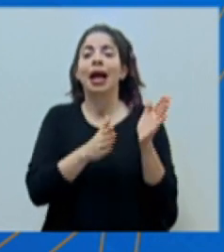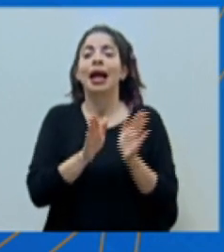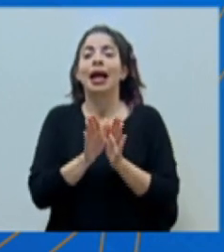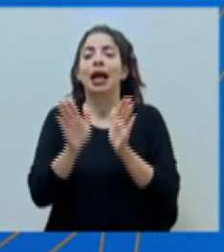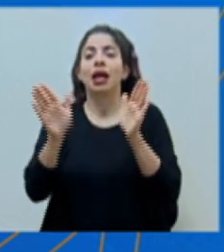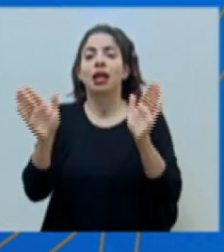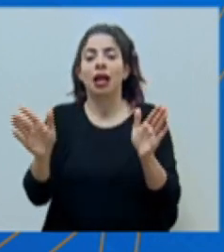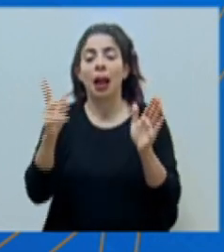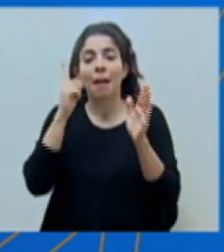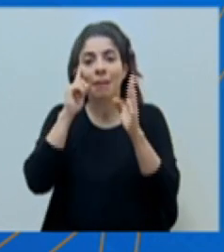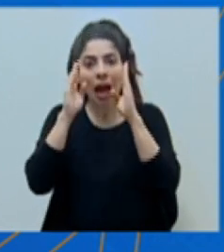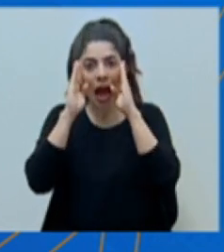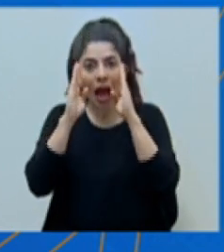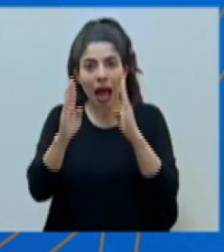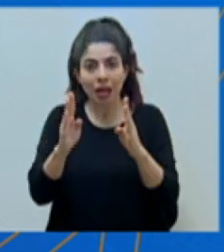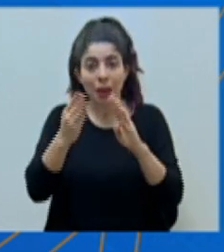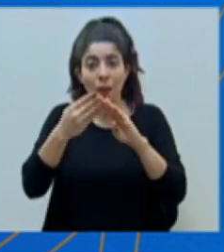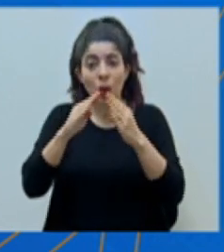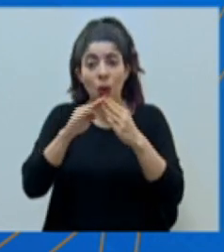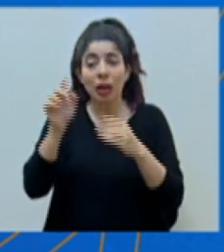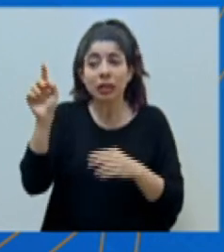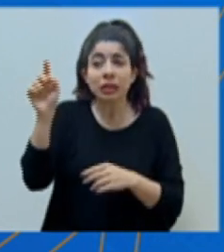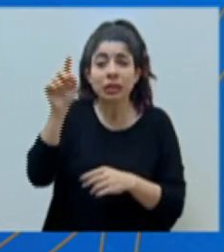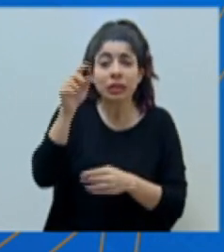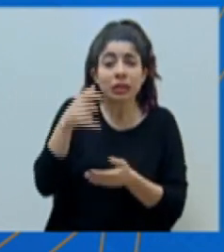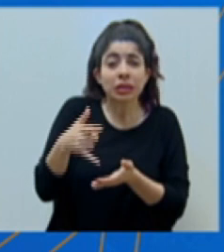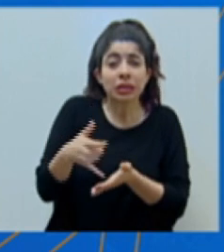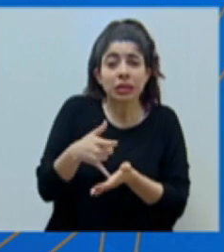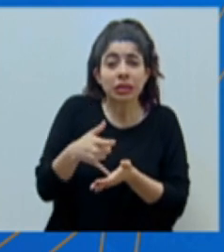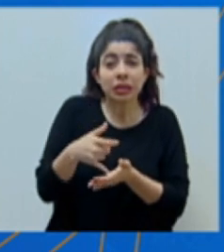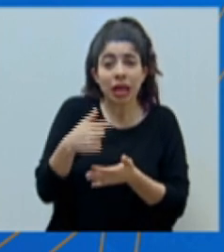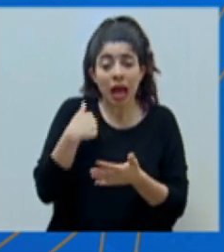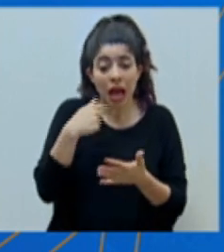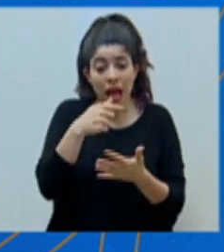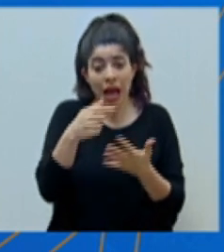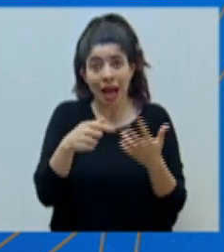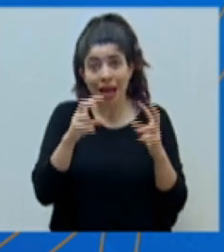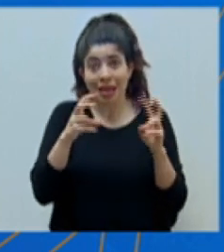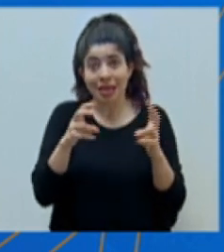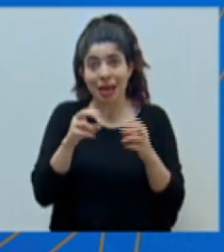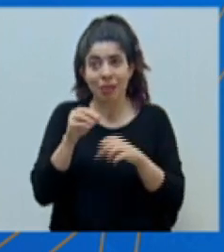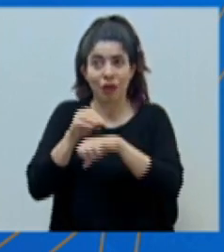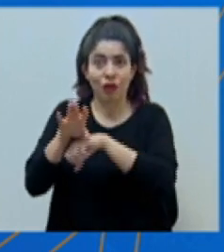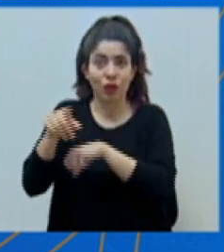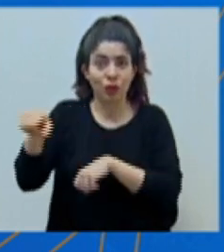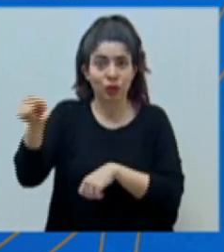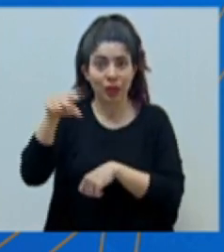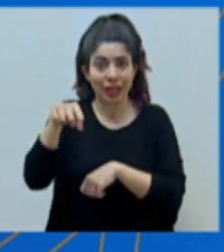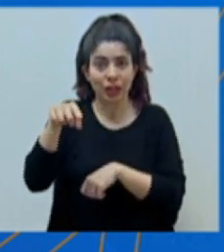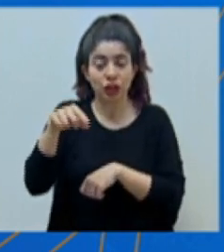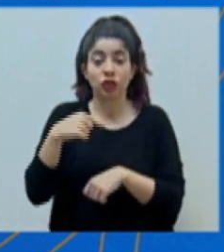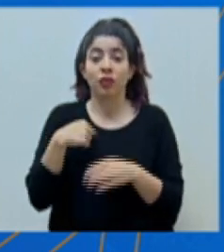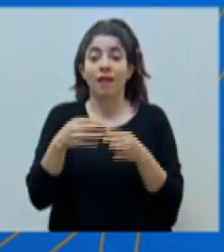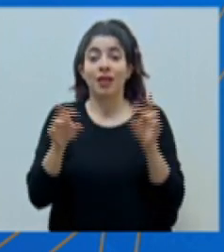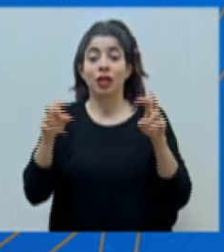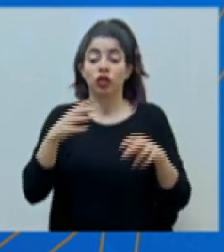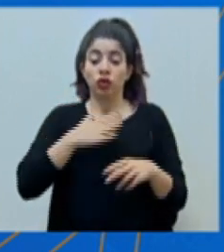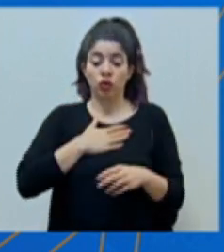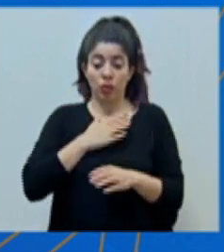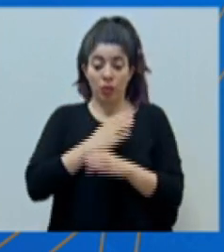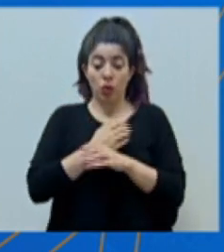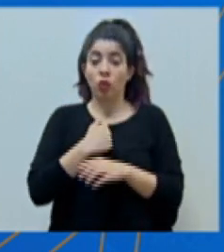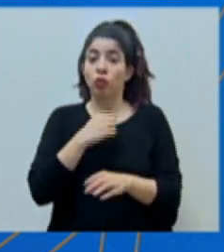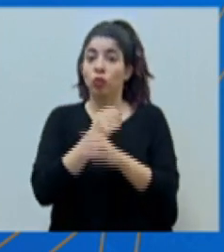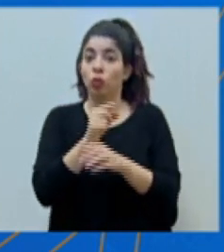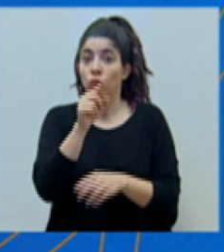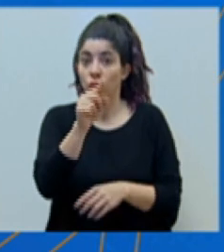a las Poblaciones más vulnerables que transversan todos estos elementos que mencioné anteriormente. Nuestro lema, yo me cuido, yo te cuido,